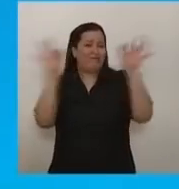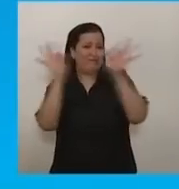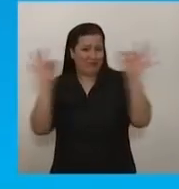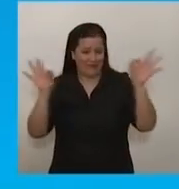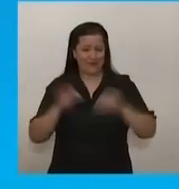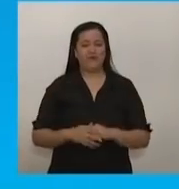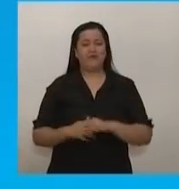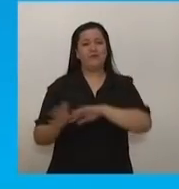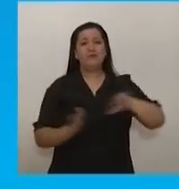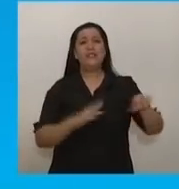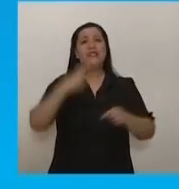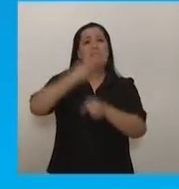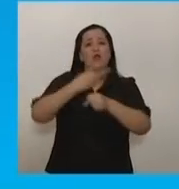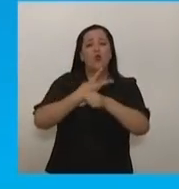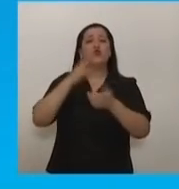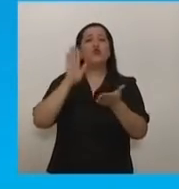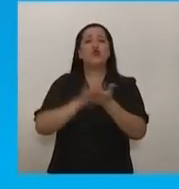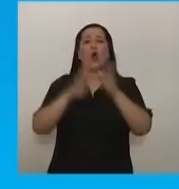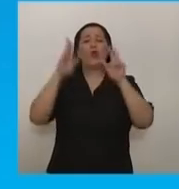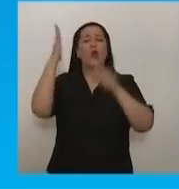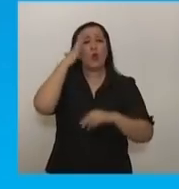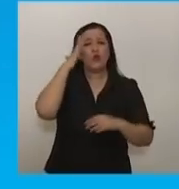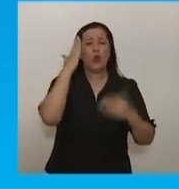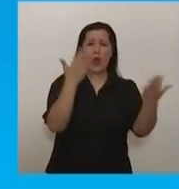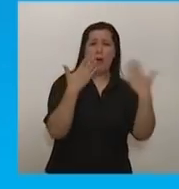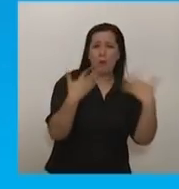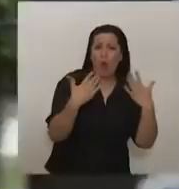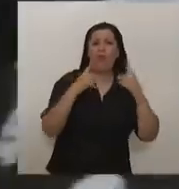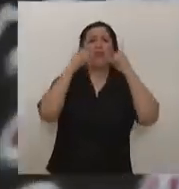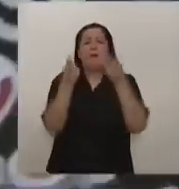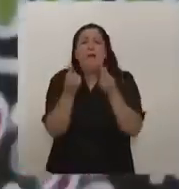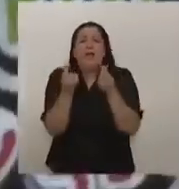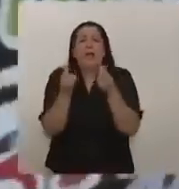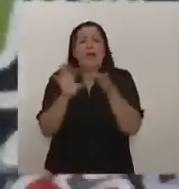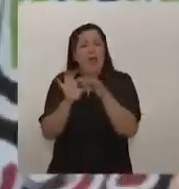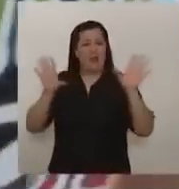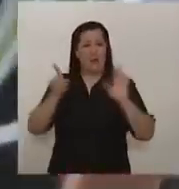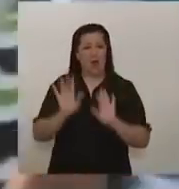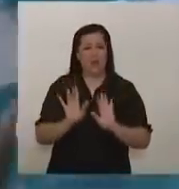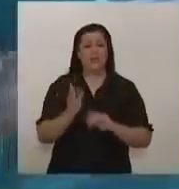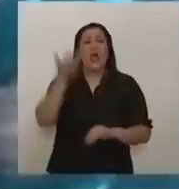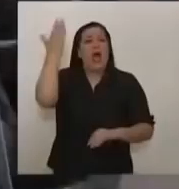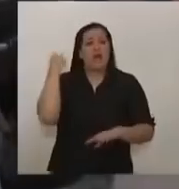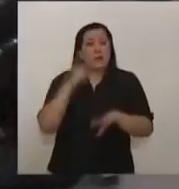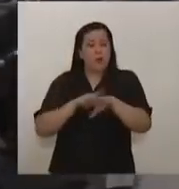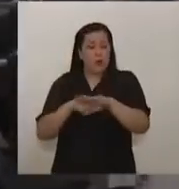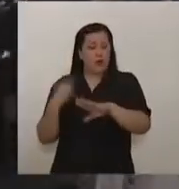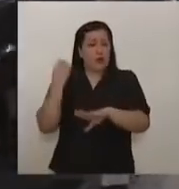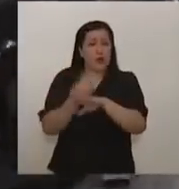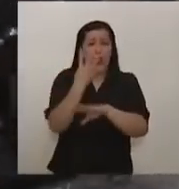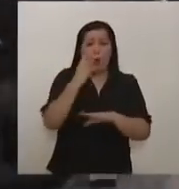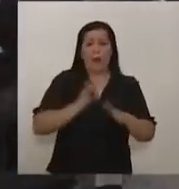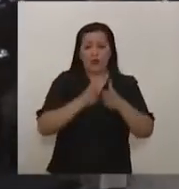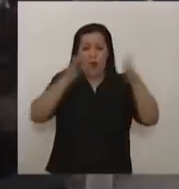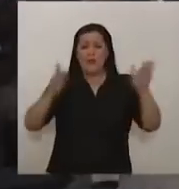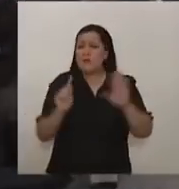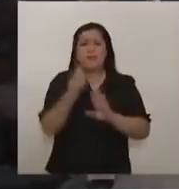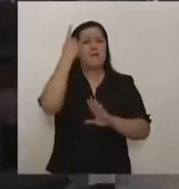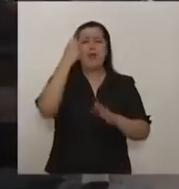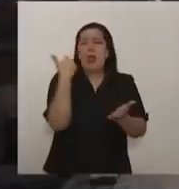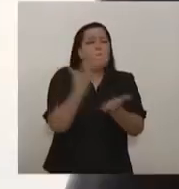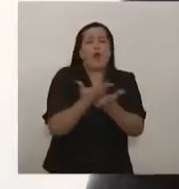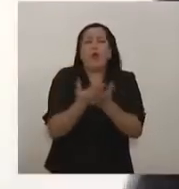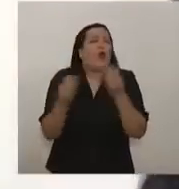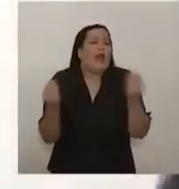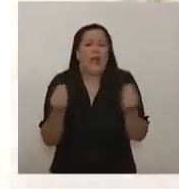Segundo eje, cultura del poder y calidad democrática. Cuando comenzamos hace 4 años, una de las primeras cosas que ustedes me